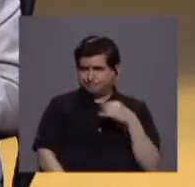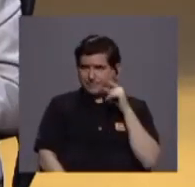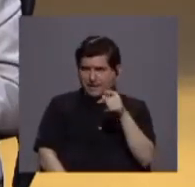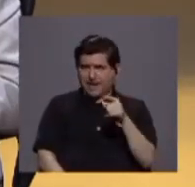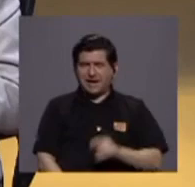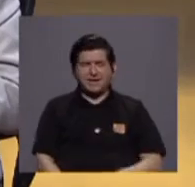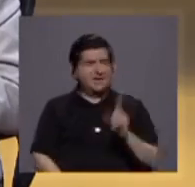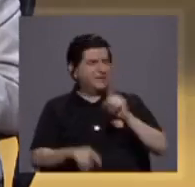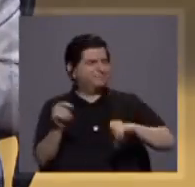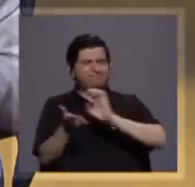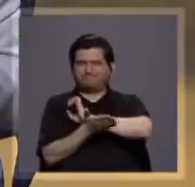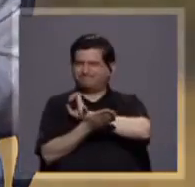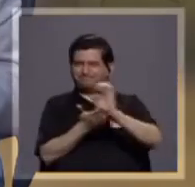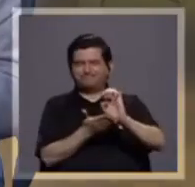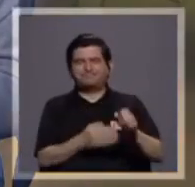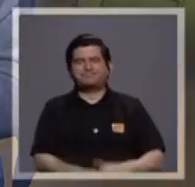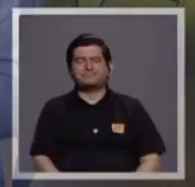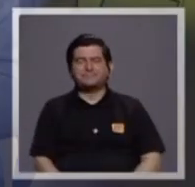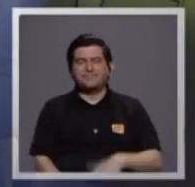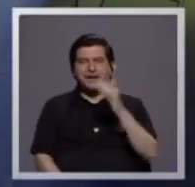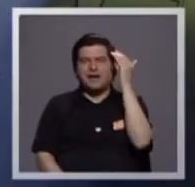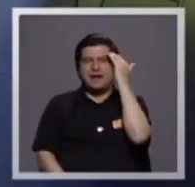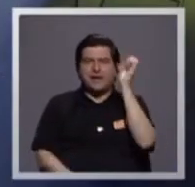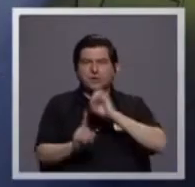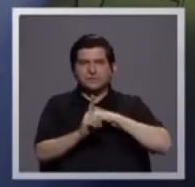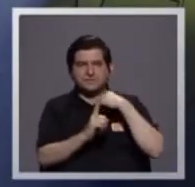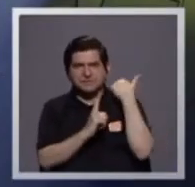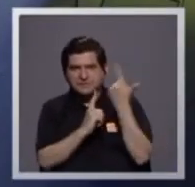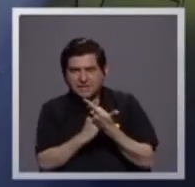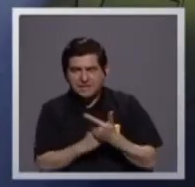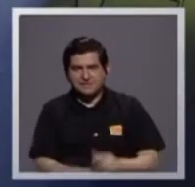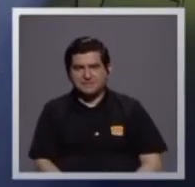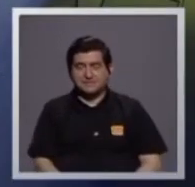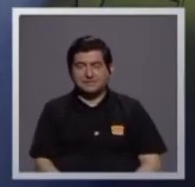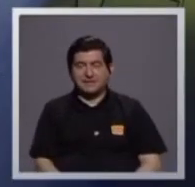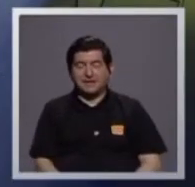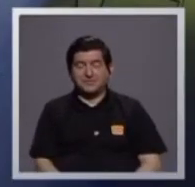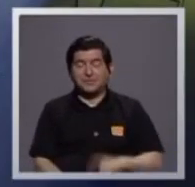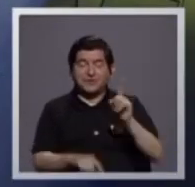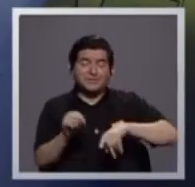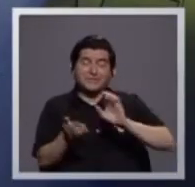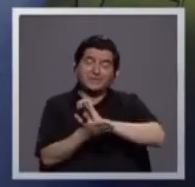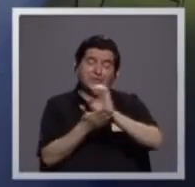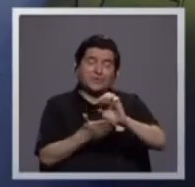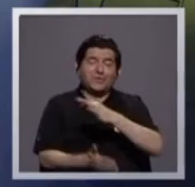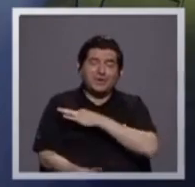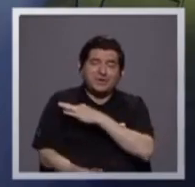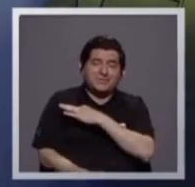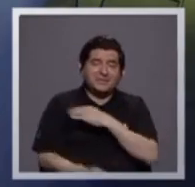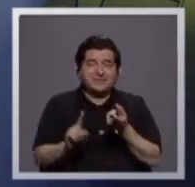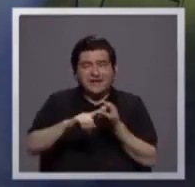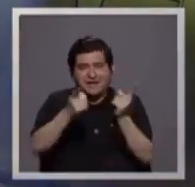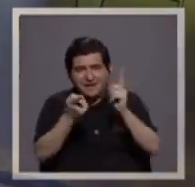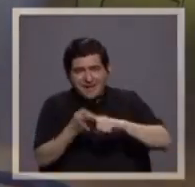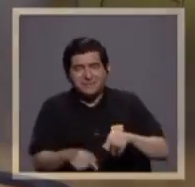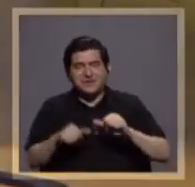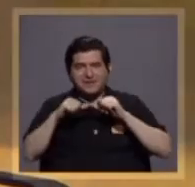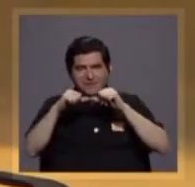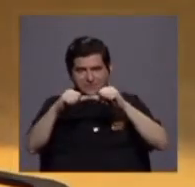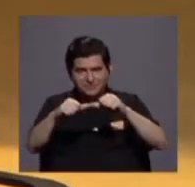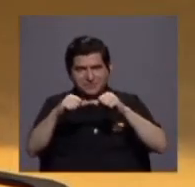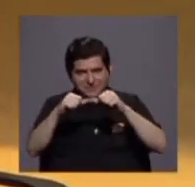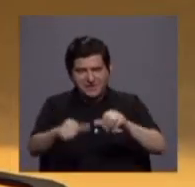sido inevitable la vena y la conciencia sociológica. Inevitable, don Guillermo, es que invitemos a las amigas y amigos a que